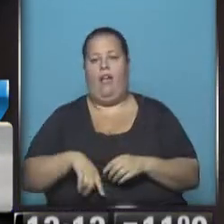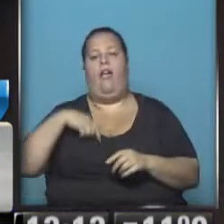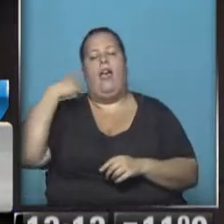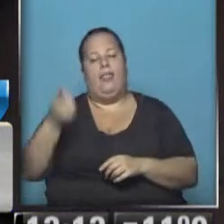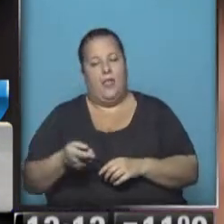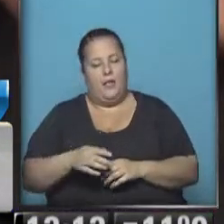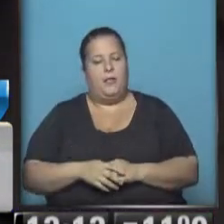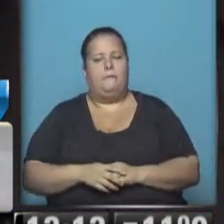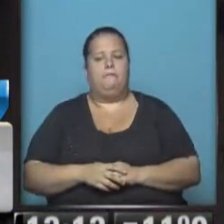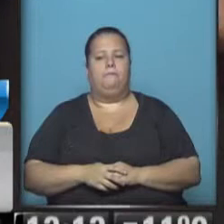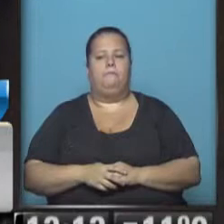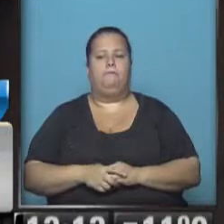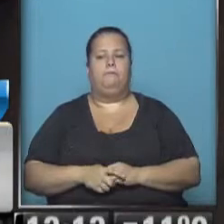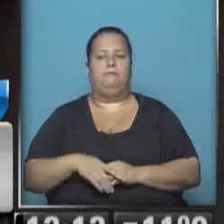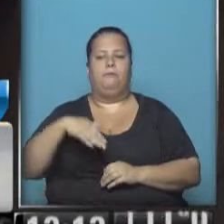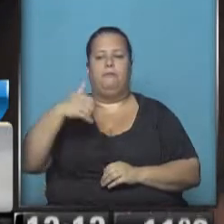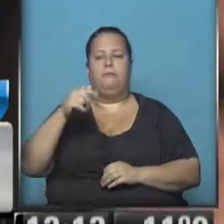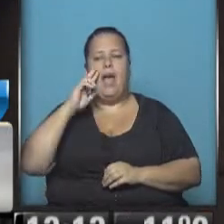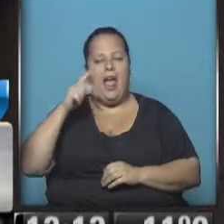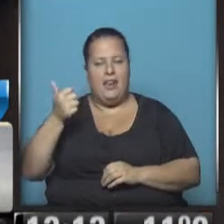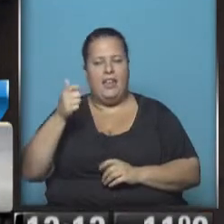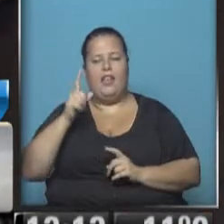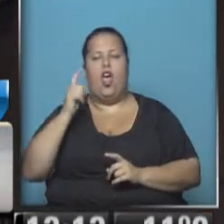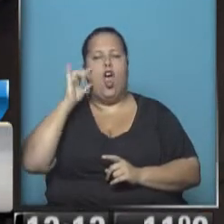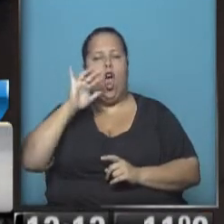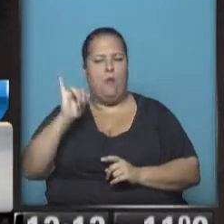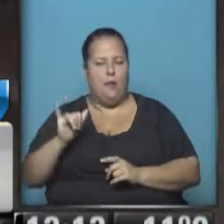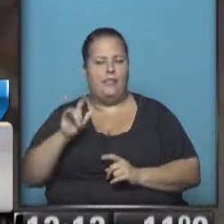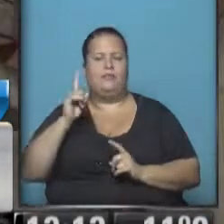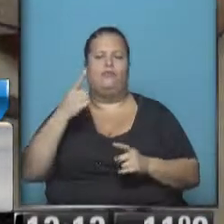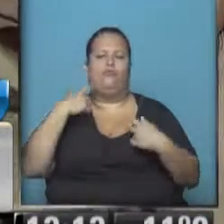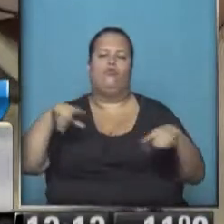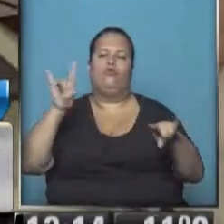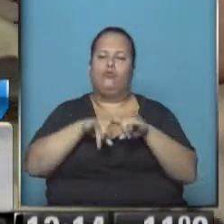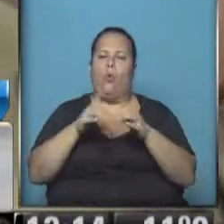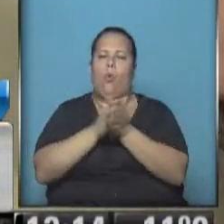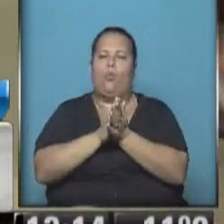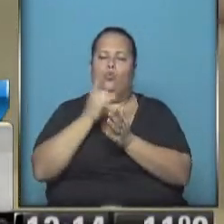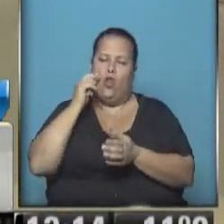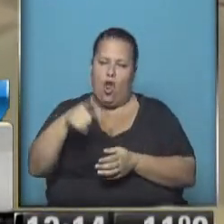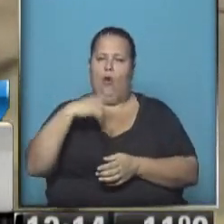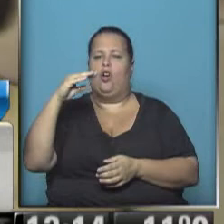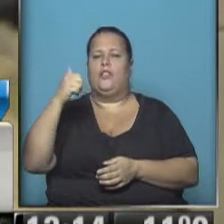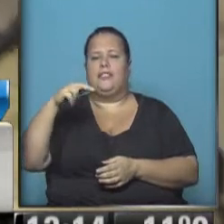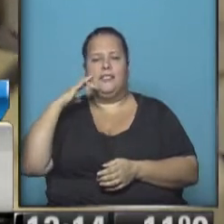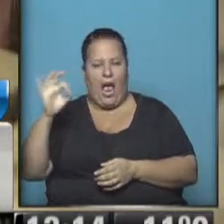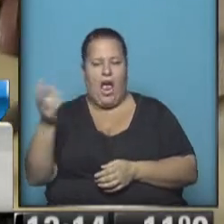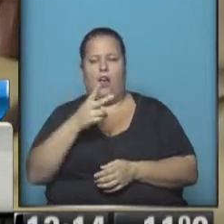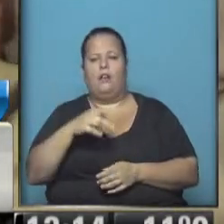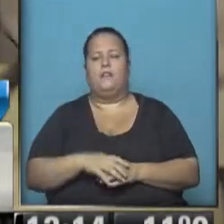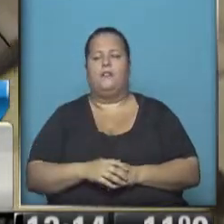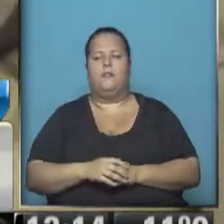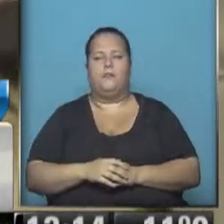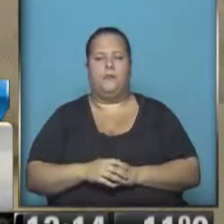Después va a estar también Marían Farias Gómez, que hizo un espectáculo junto con Manolo y con el Chango Farias Gómez, que llamó Contra el Flor al